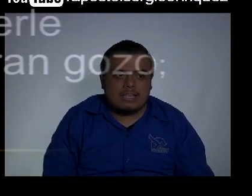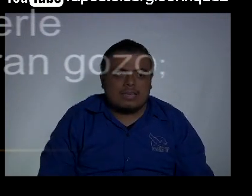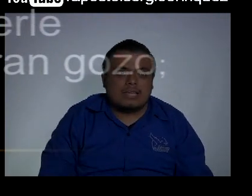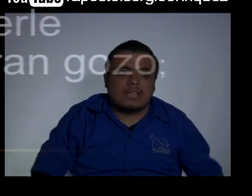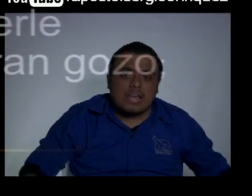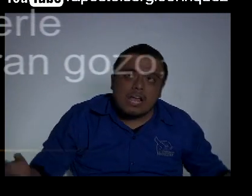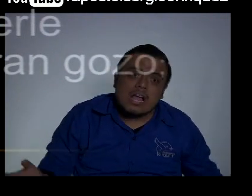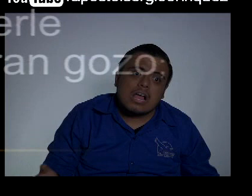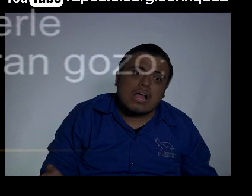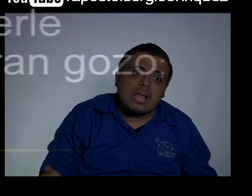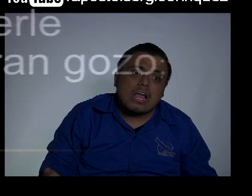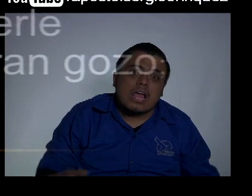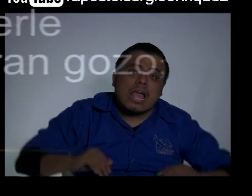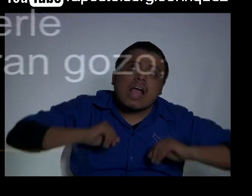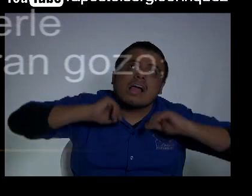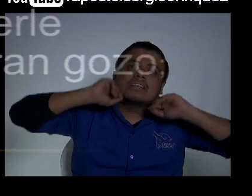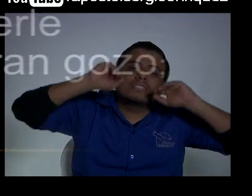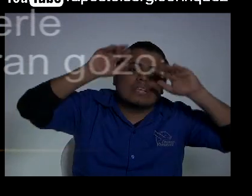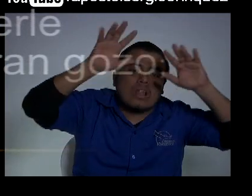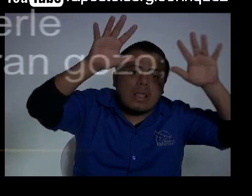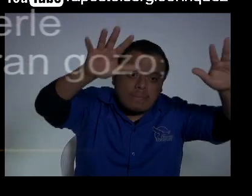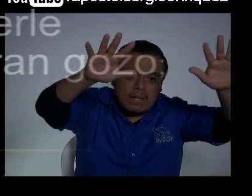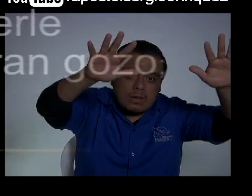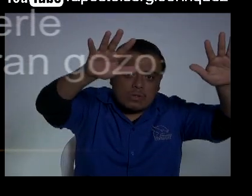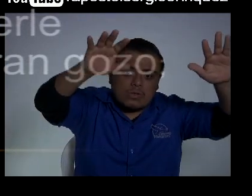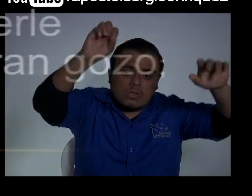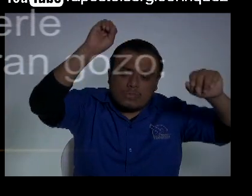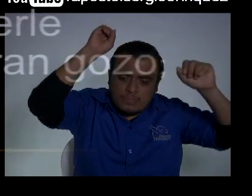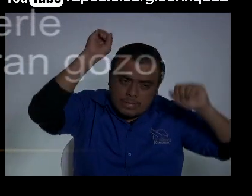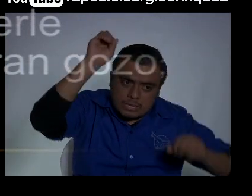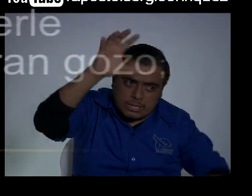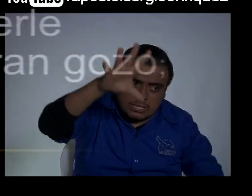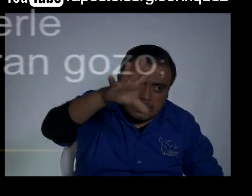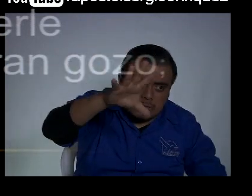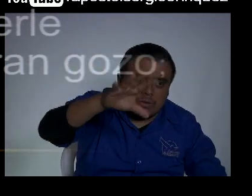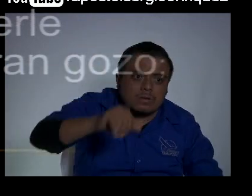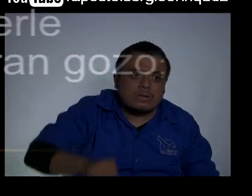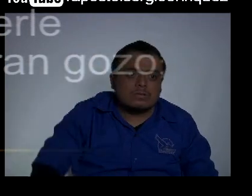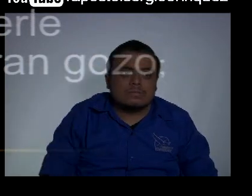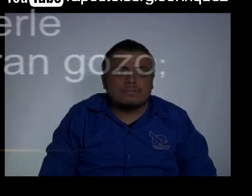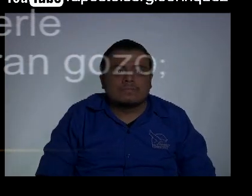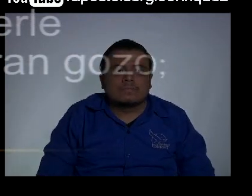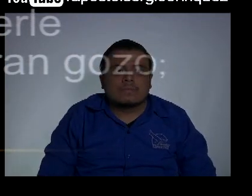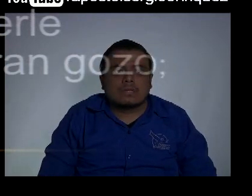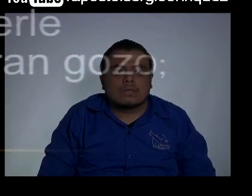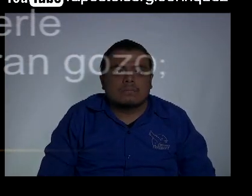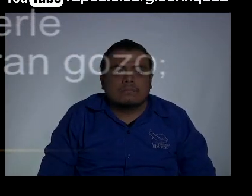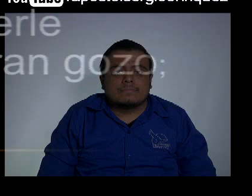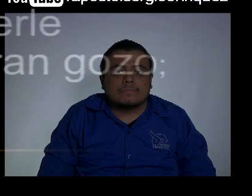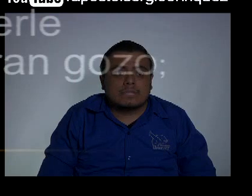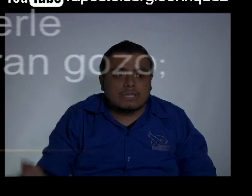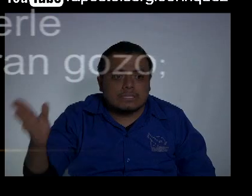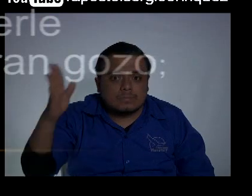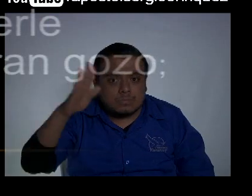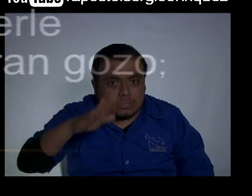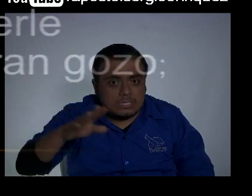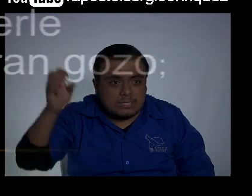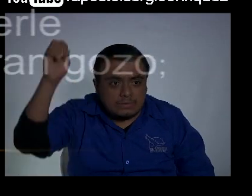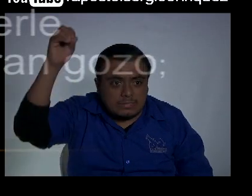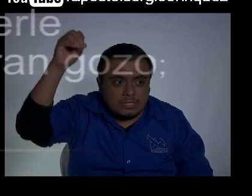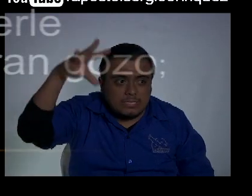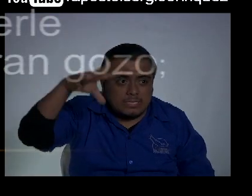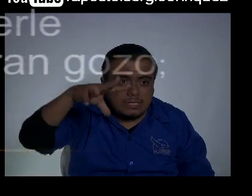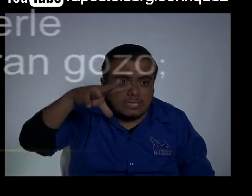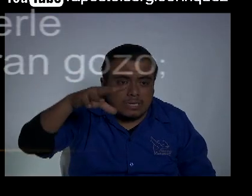Y alzando sus manos los bendijo. Lucas 24:51. Y aconteció que